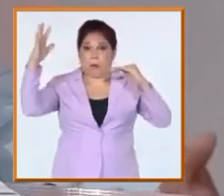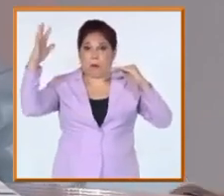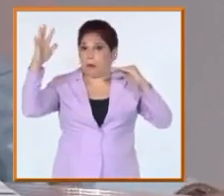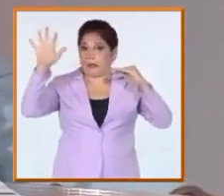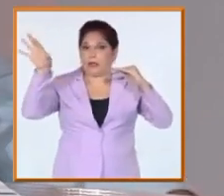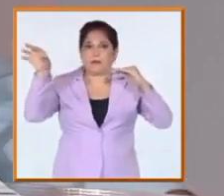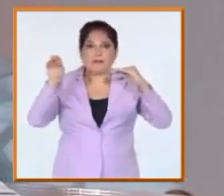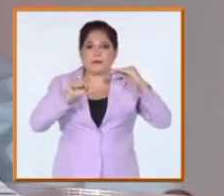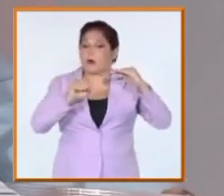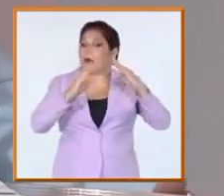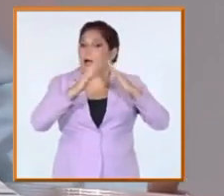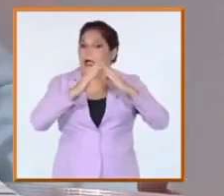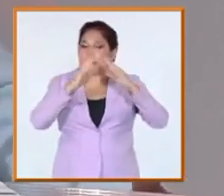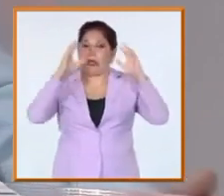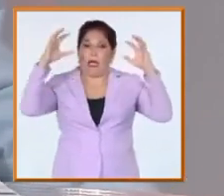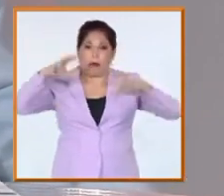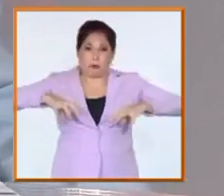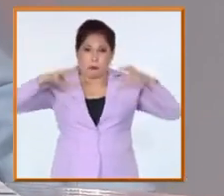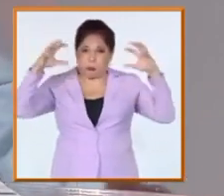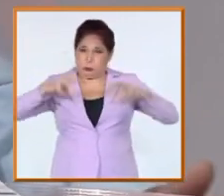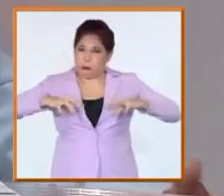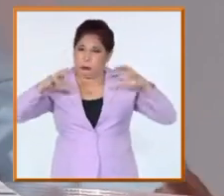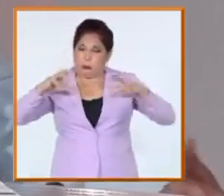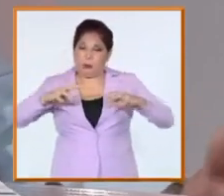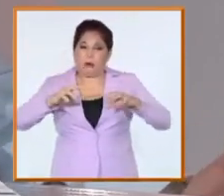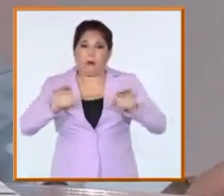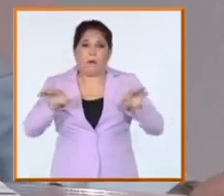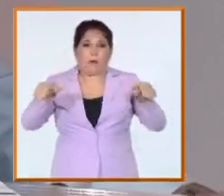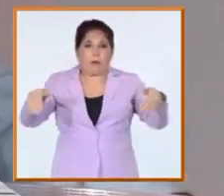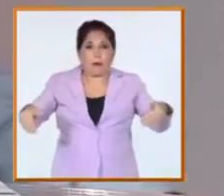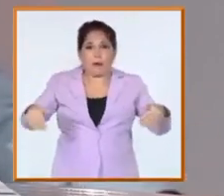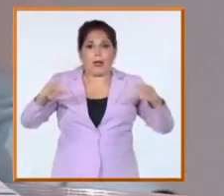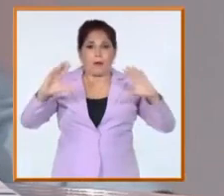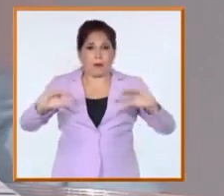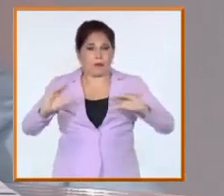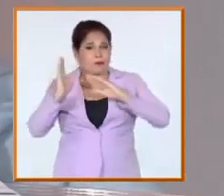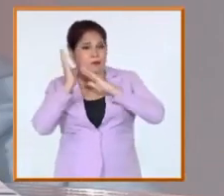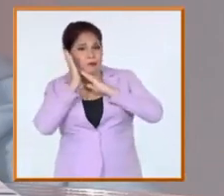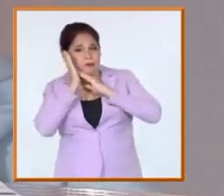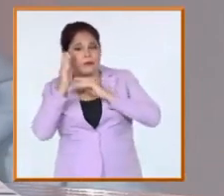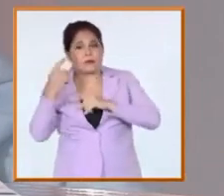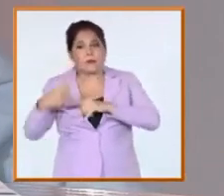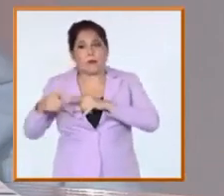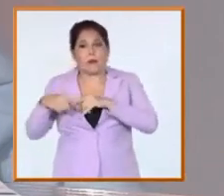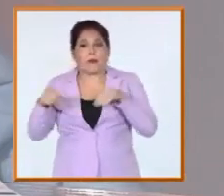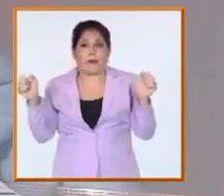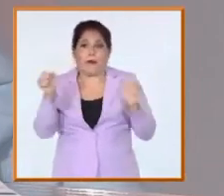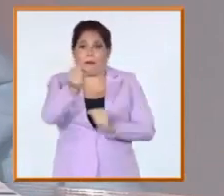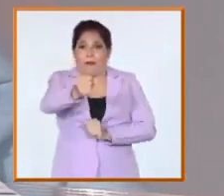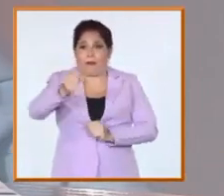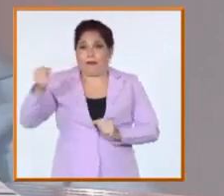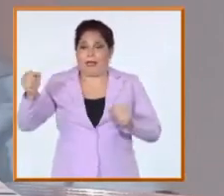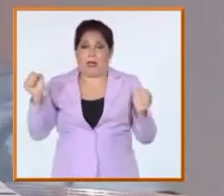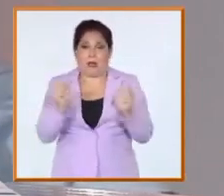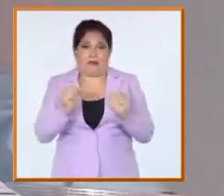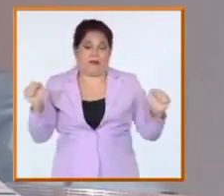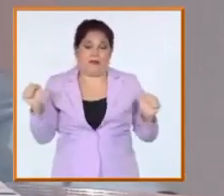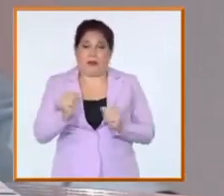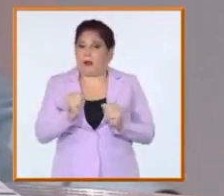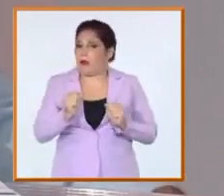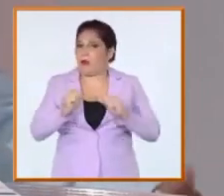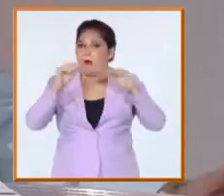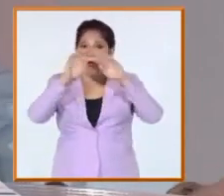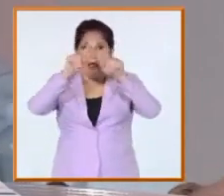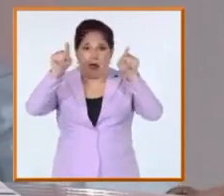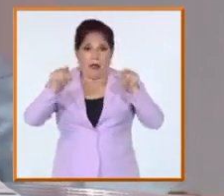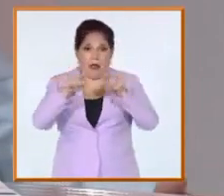techo y pierden la casa o pierden todos los muebles Las o sea y los electrodomésticos